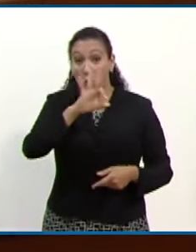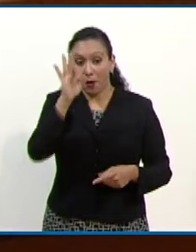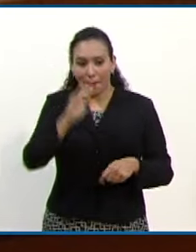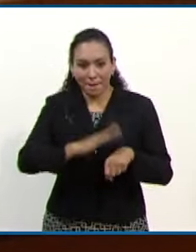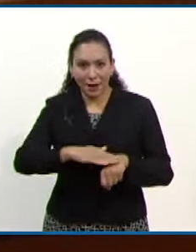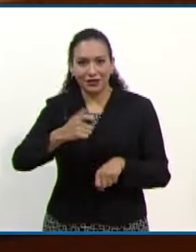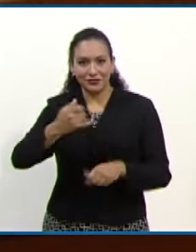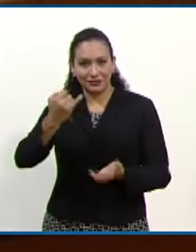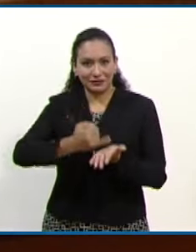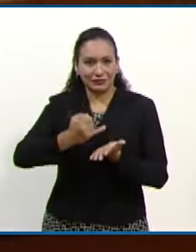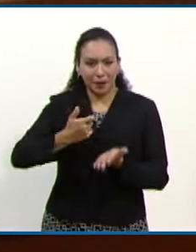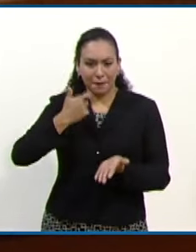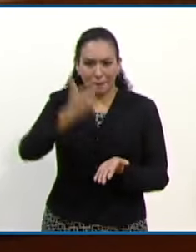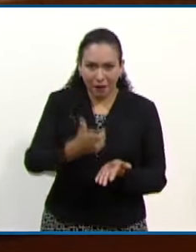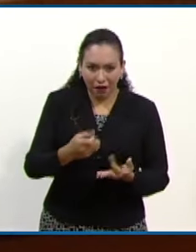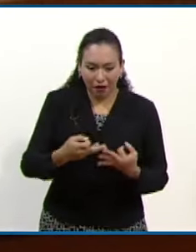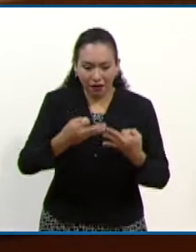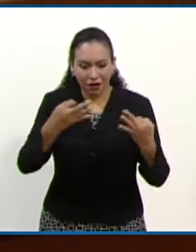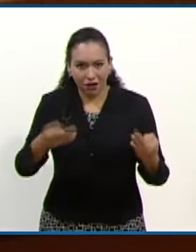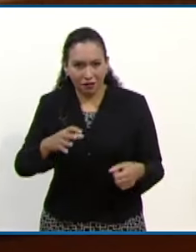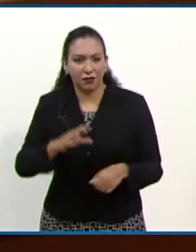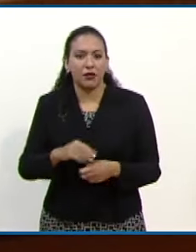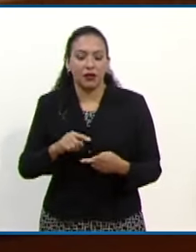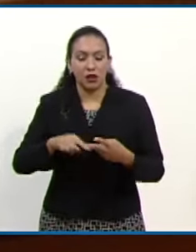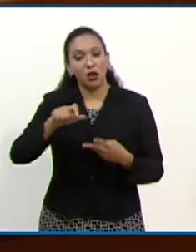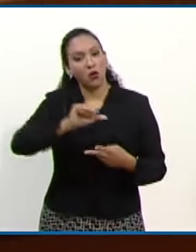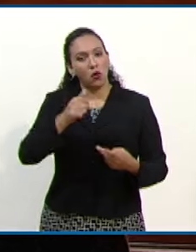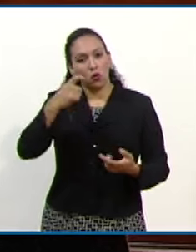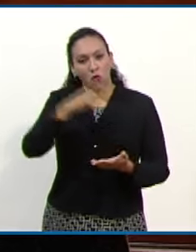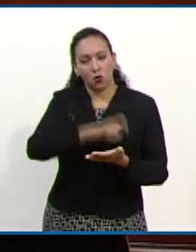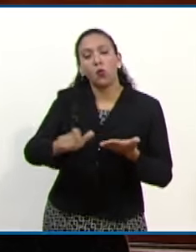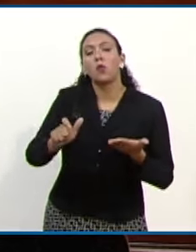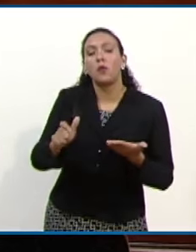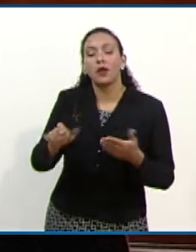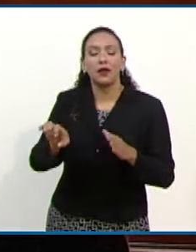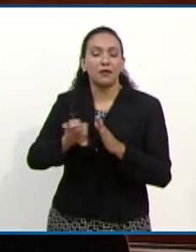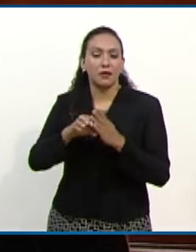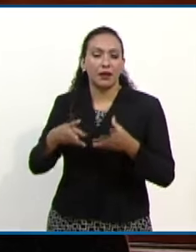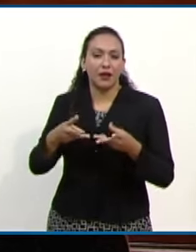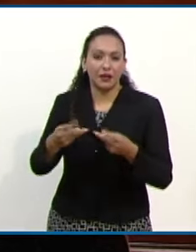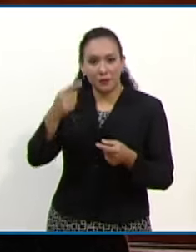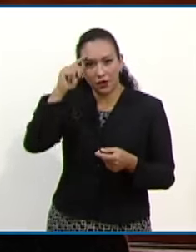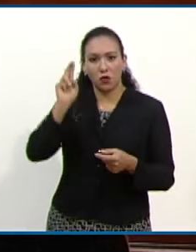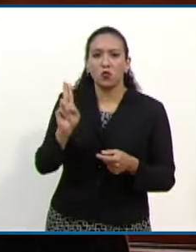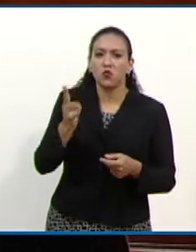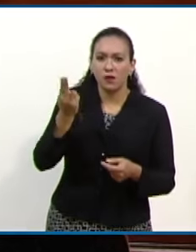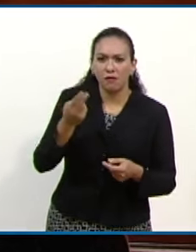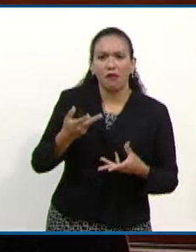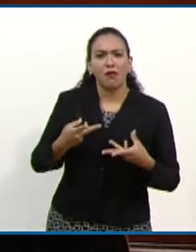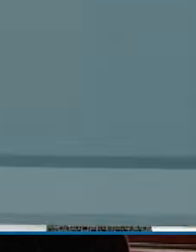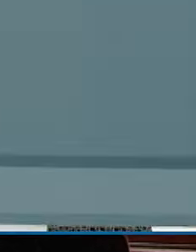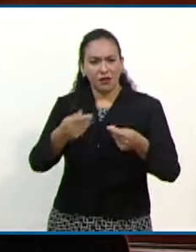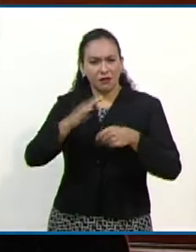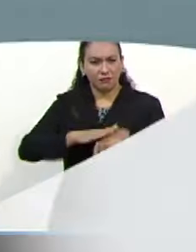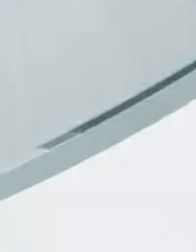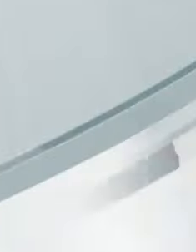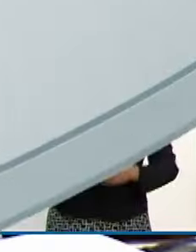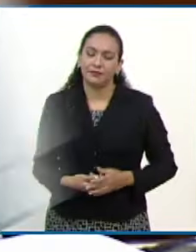los impuestos predial y sobrecompra de inmuebles para contribuir al gasto de universidades públicas.